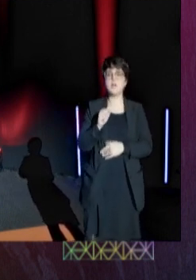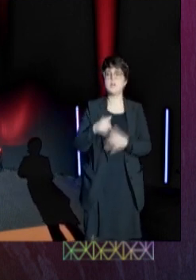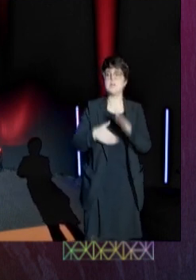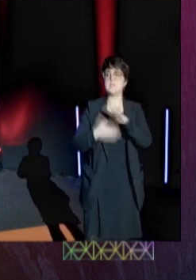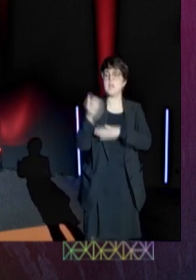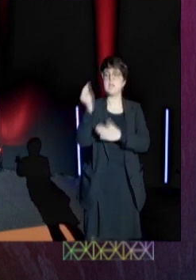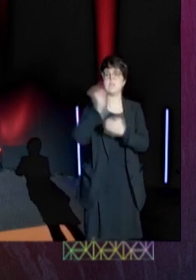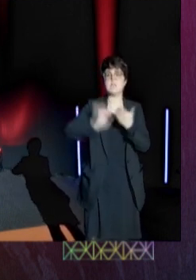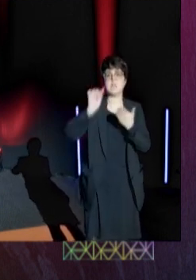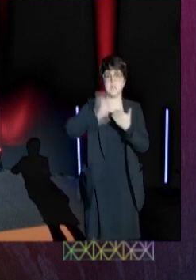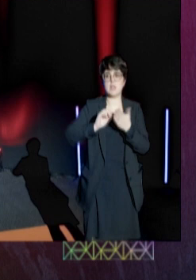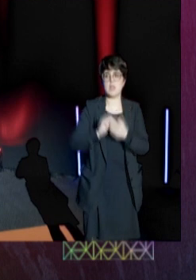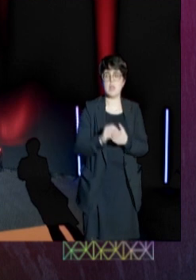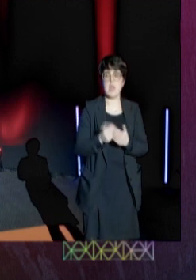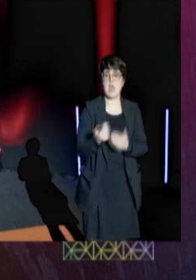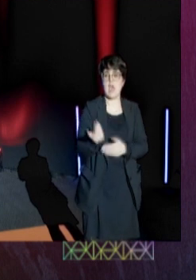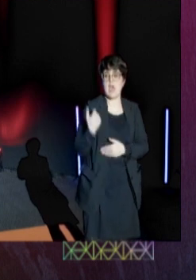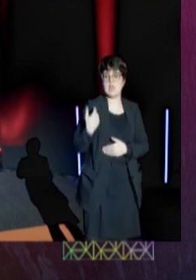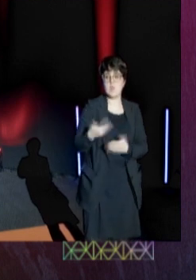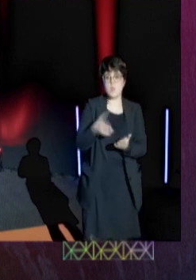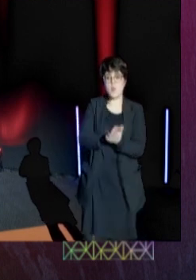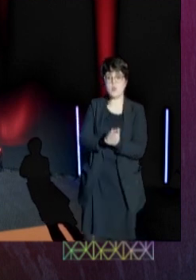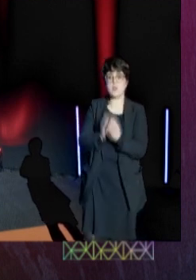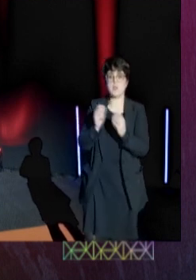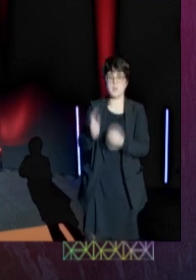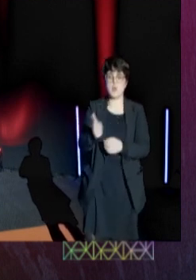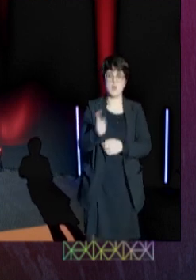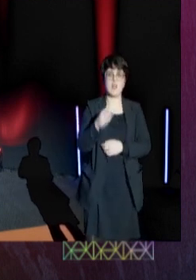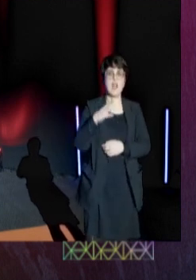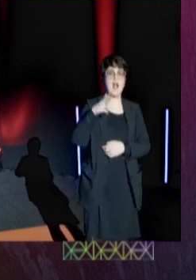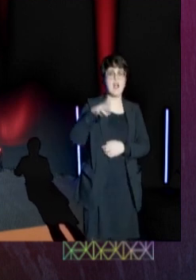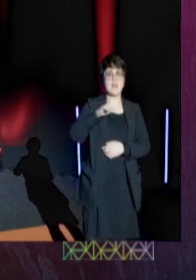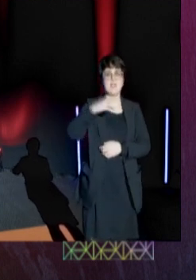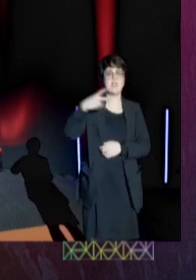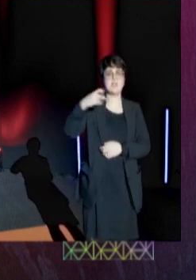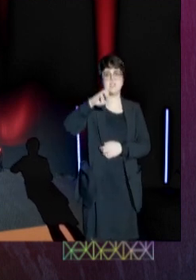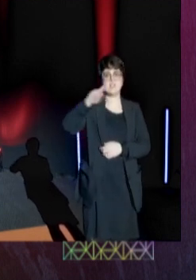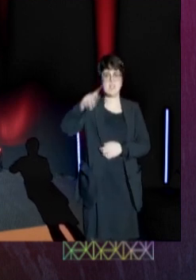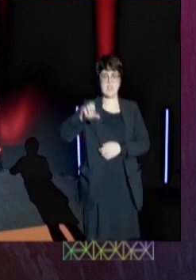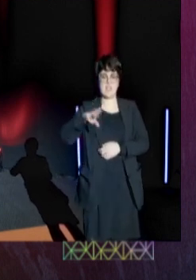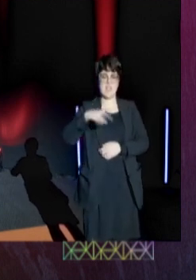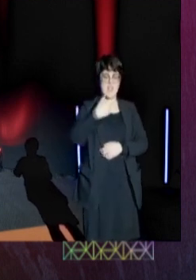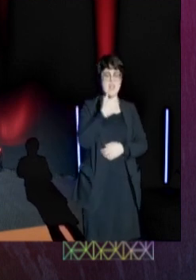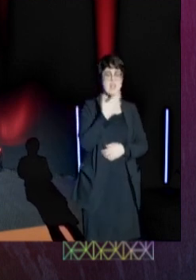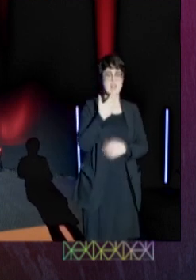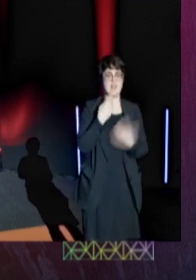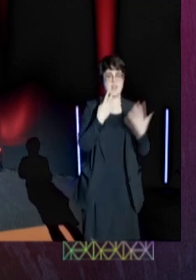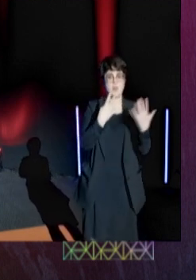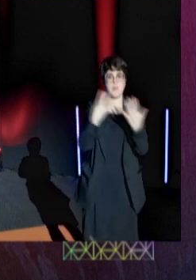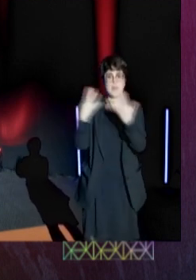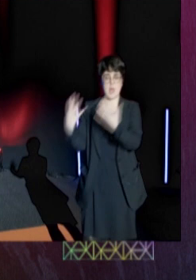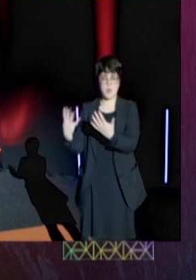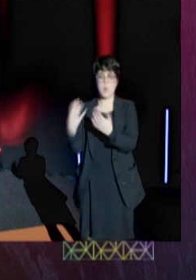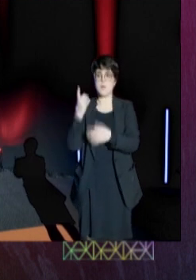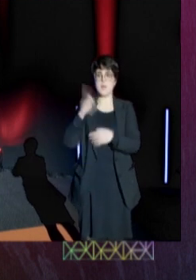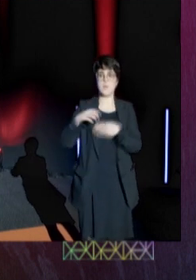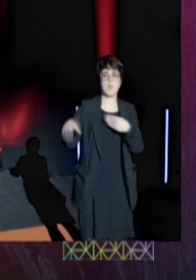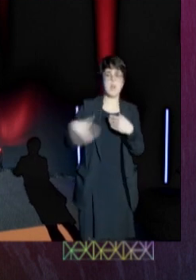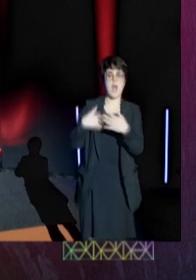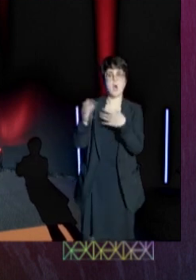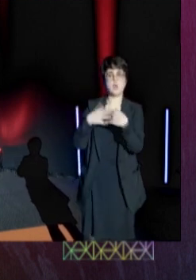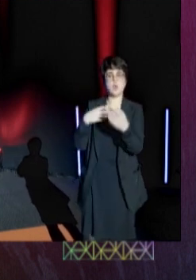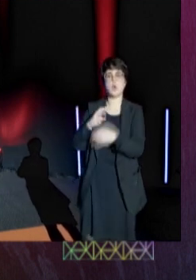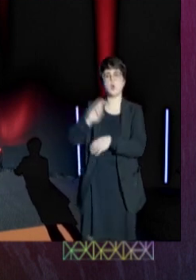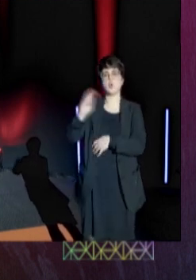por poco antes de morir uno de los coautores es Henry kissinger a la edad de 99 años pero también otro coautor es